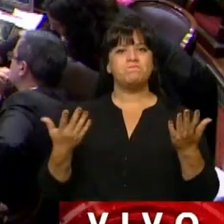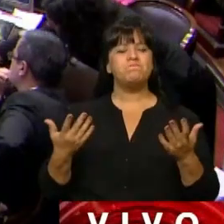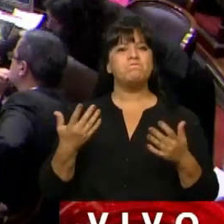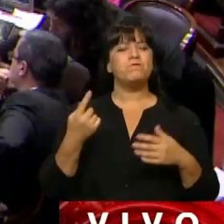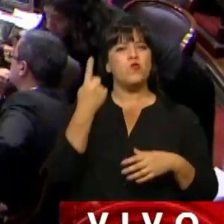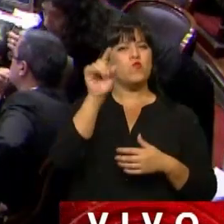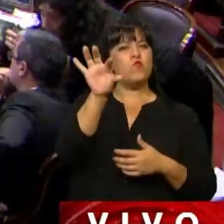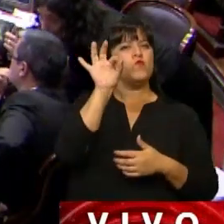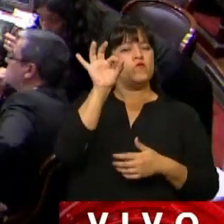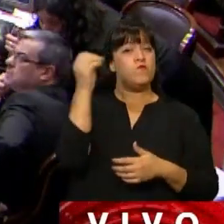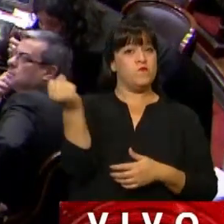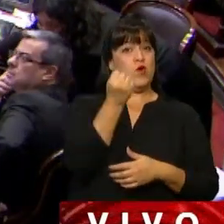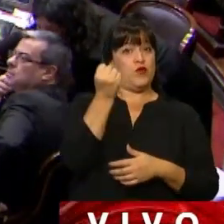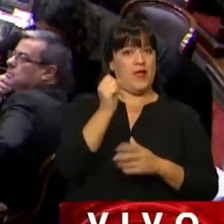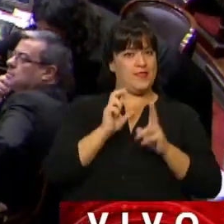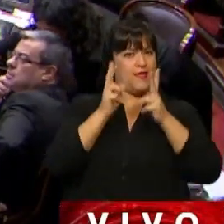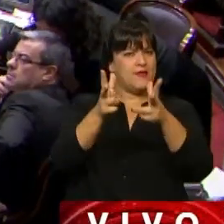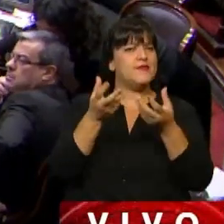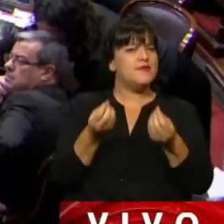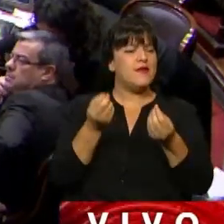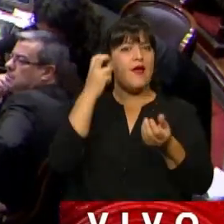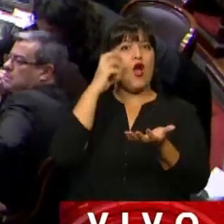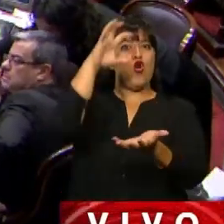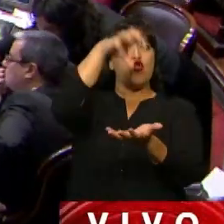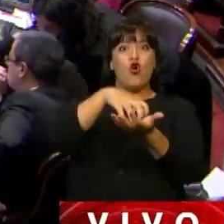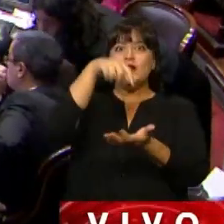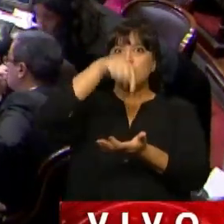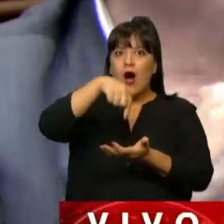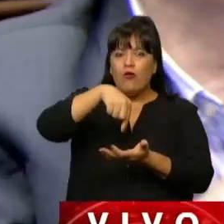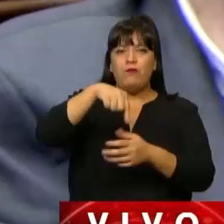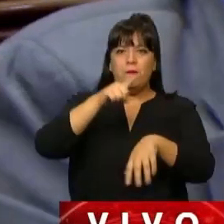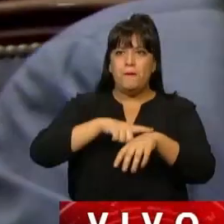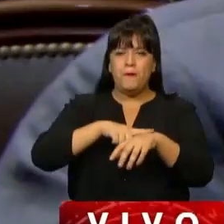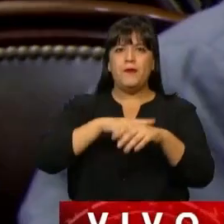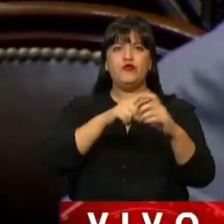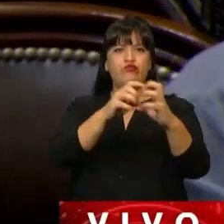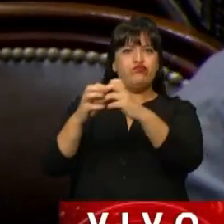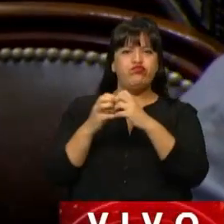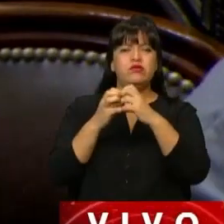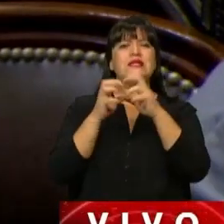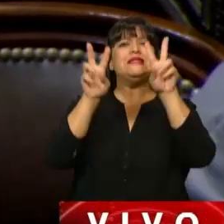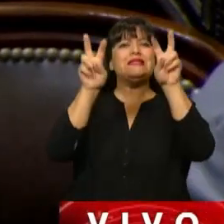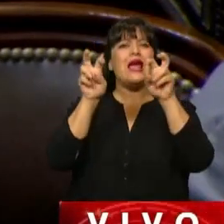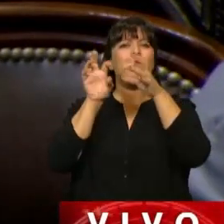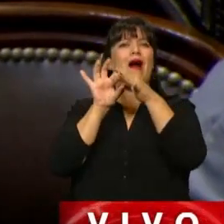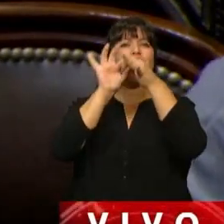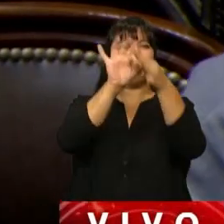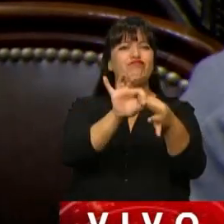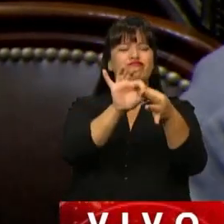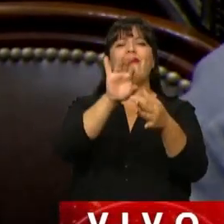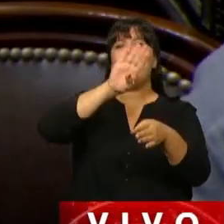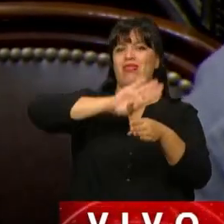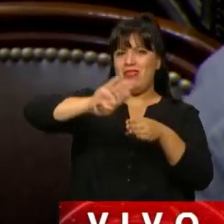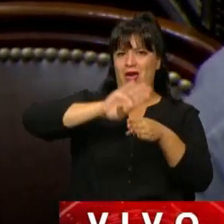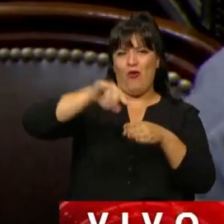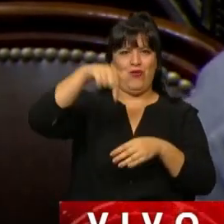Destaco de que este honorable Congreso esté tratando un tema vinculado a la